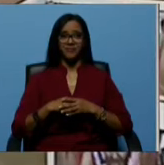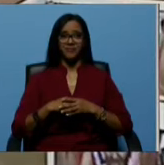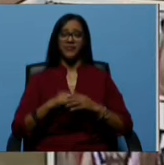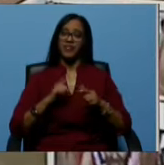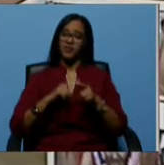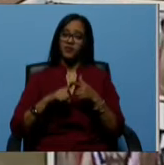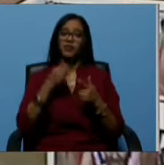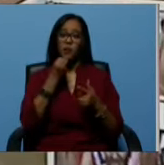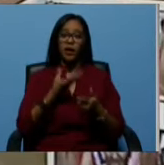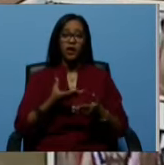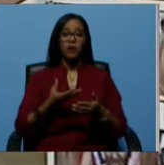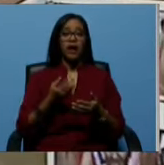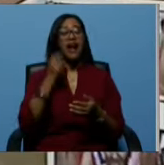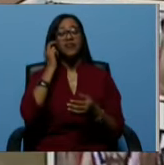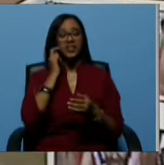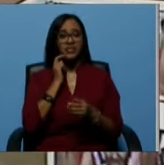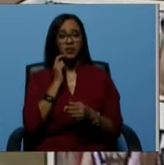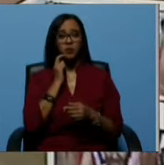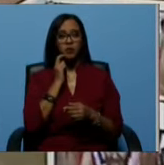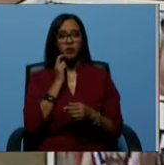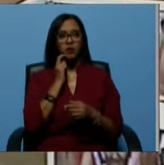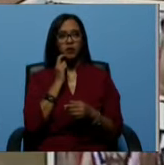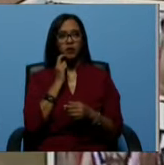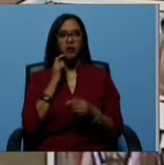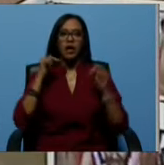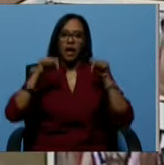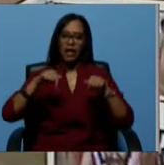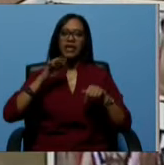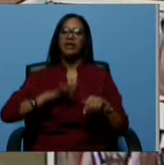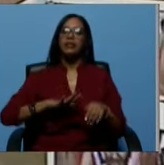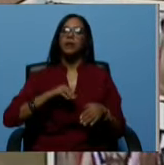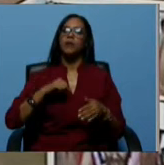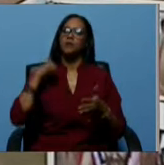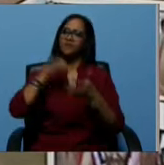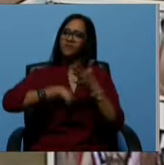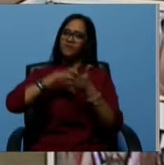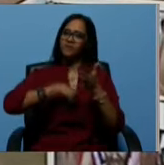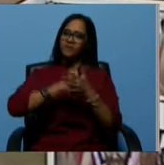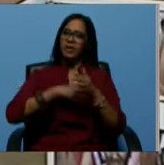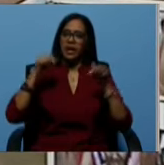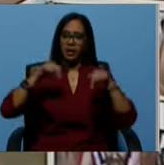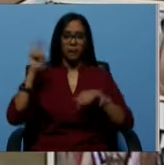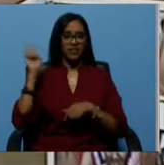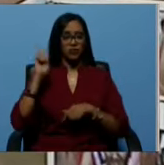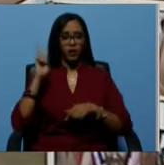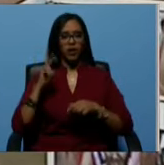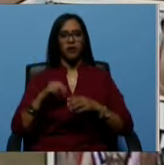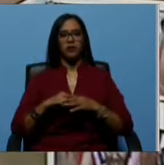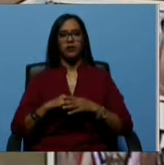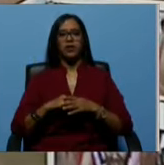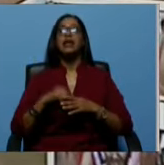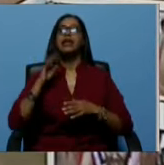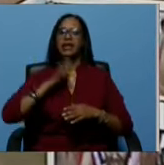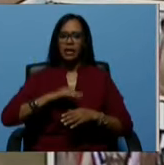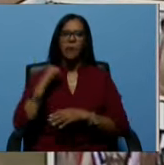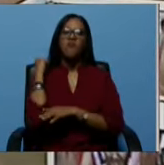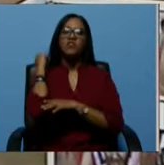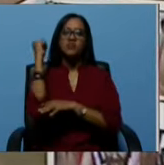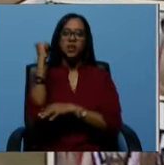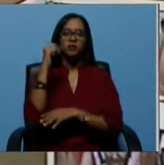Entonces, bueno, al fascismo, aquí estamos dando esa batalla en Venezuela. Y estamos venciendo el fascismo.